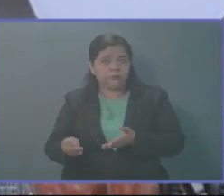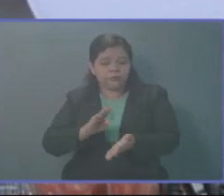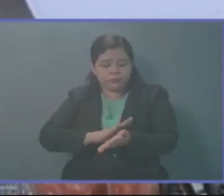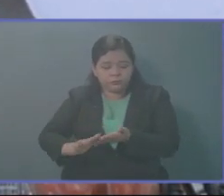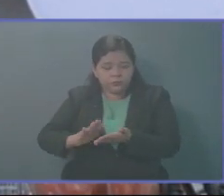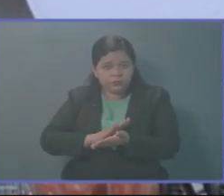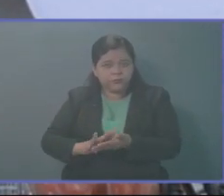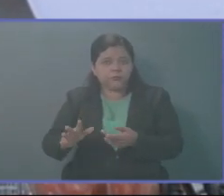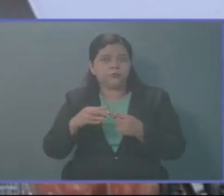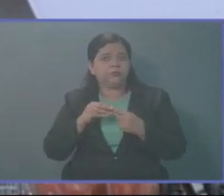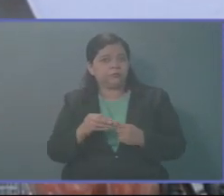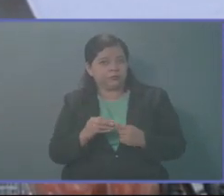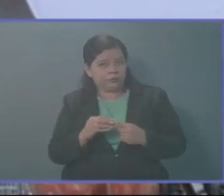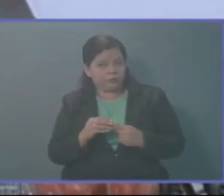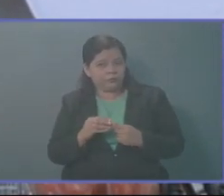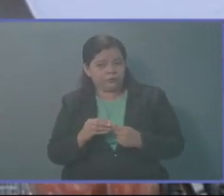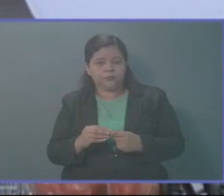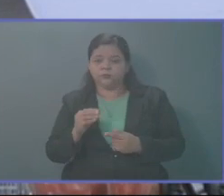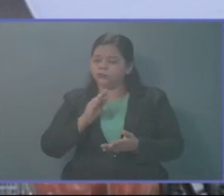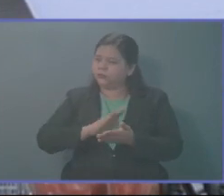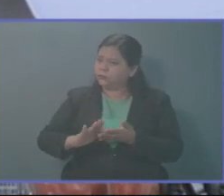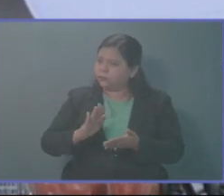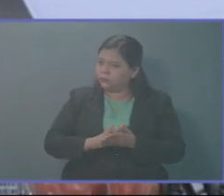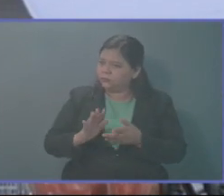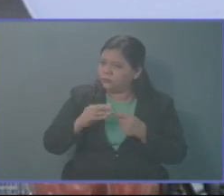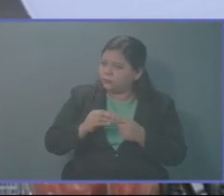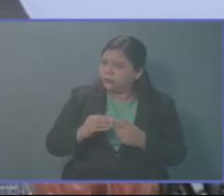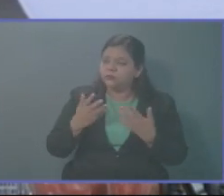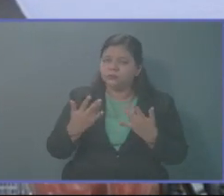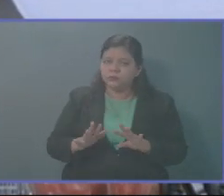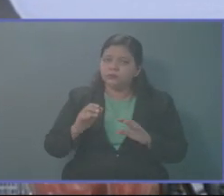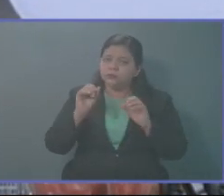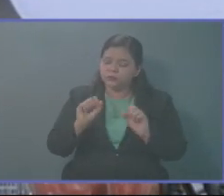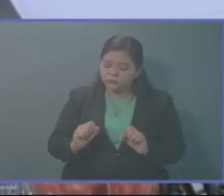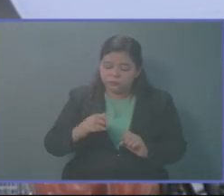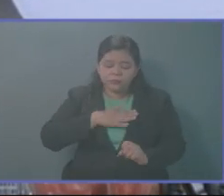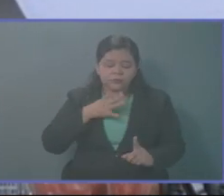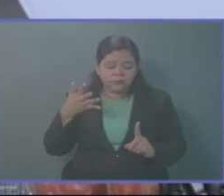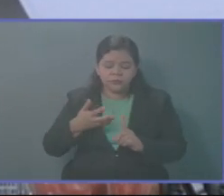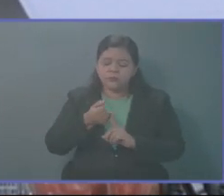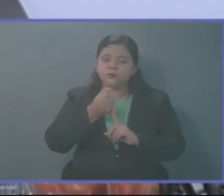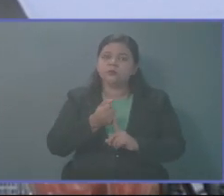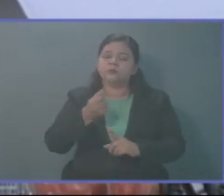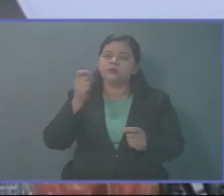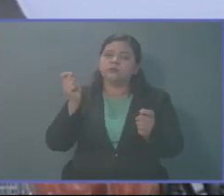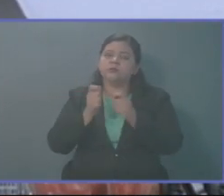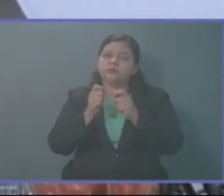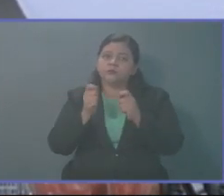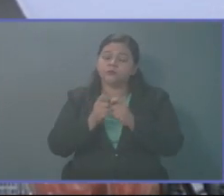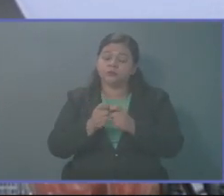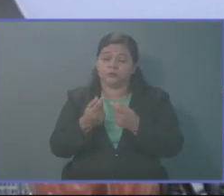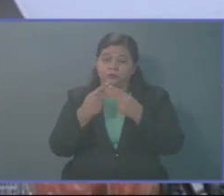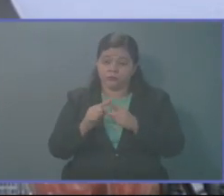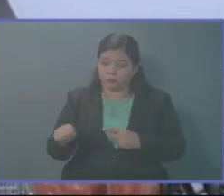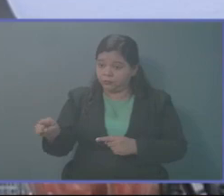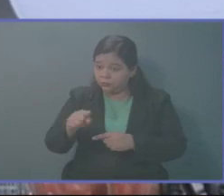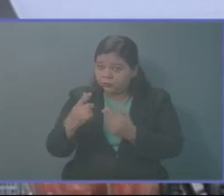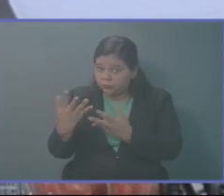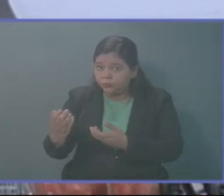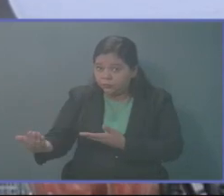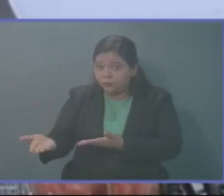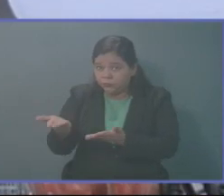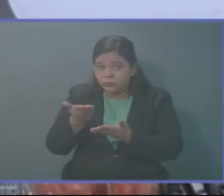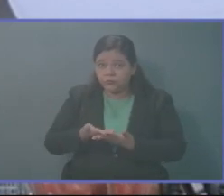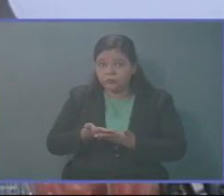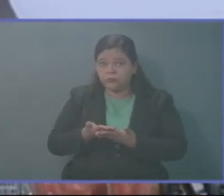contribución especial, y una contribución especial que tiene un destino específico. Y lo que nos están pidiendo es que esta